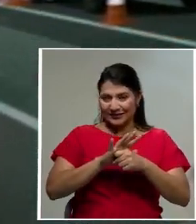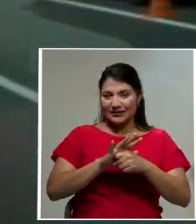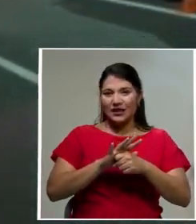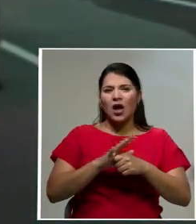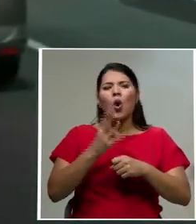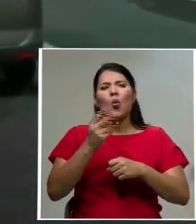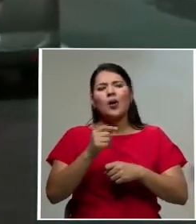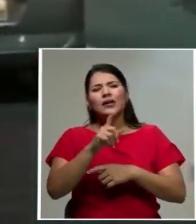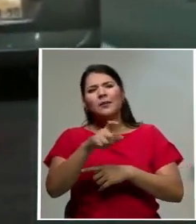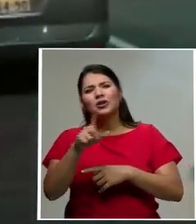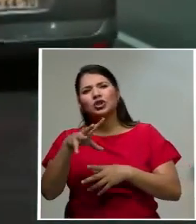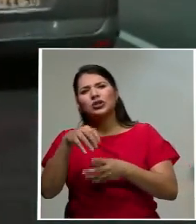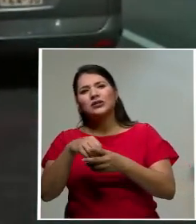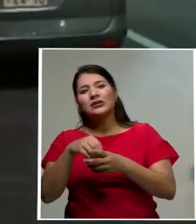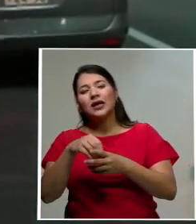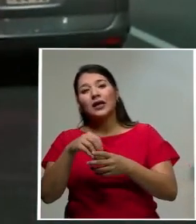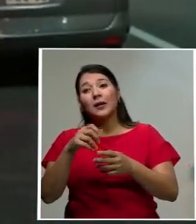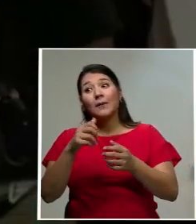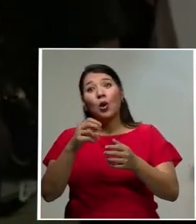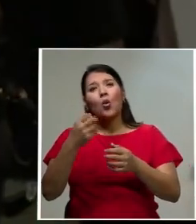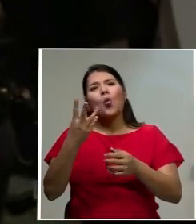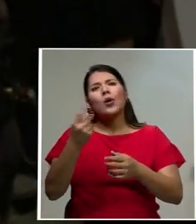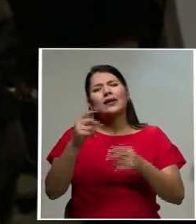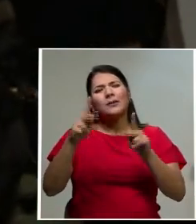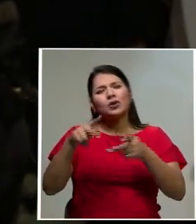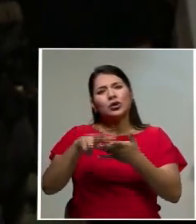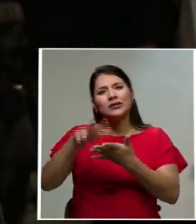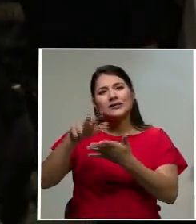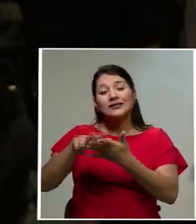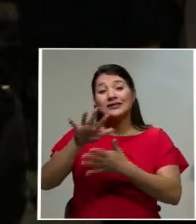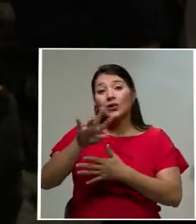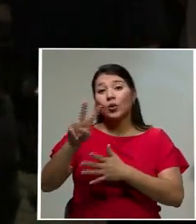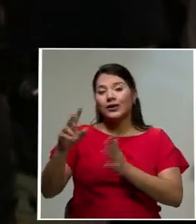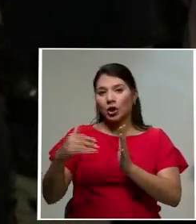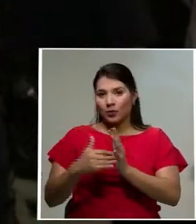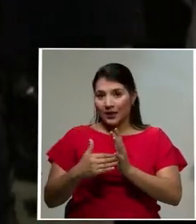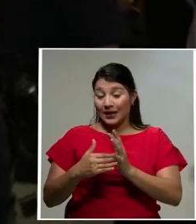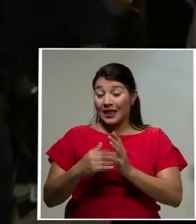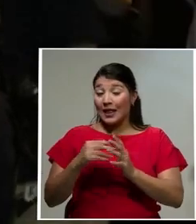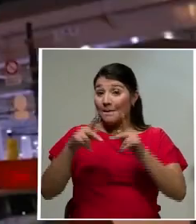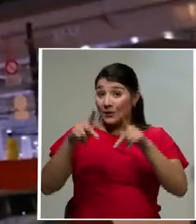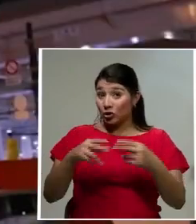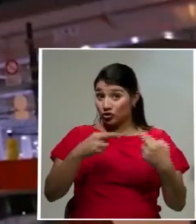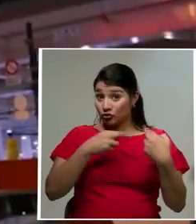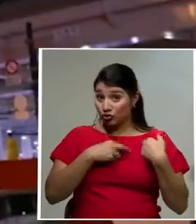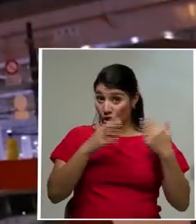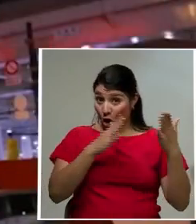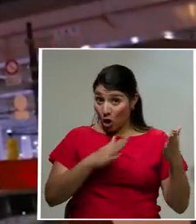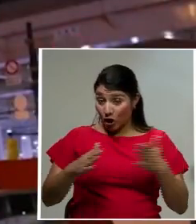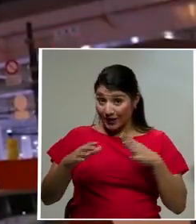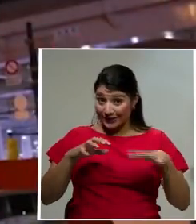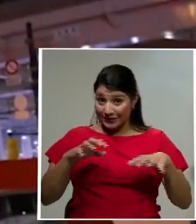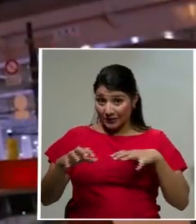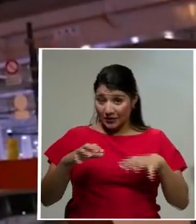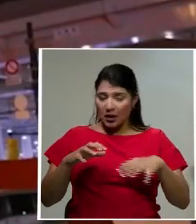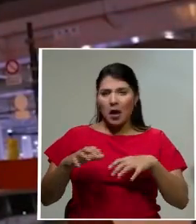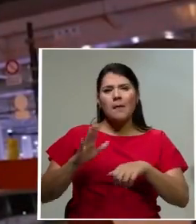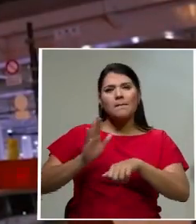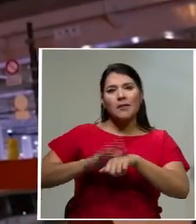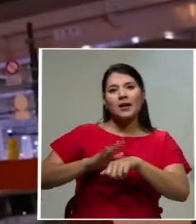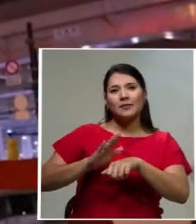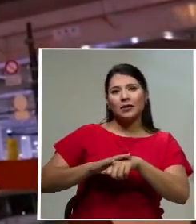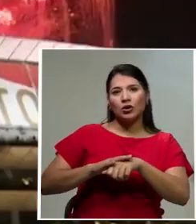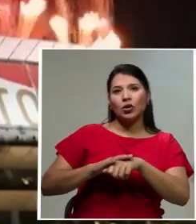personas acreditadas para los Juegos. La gobernadora de Tokio cree que el evento contribuyó a limitar los desplazamientos de